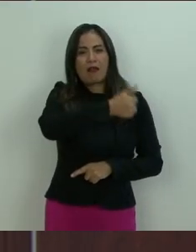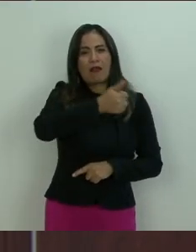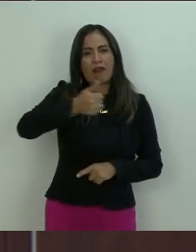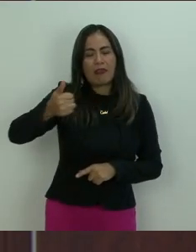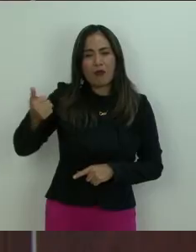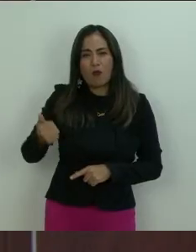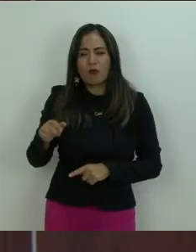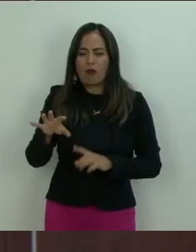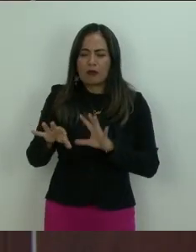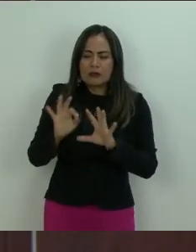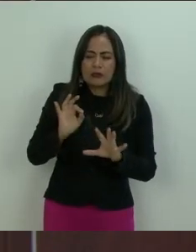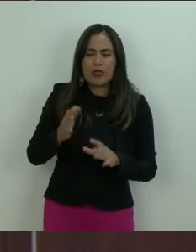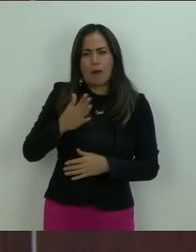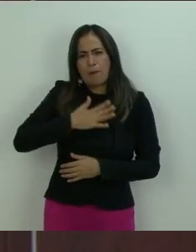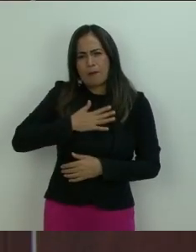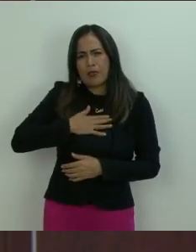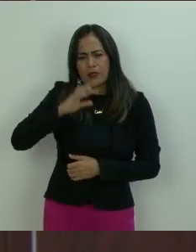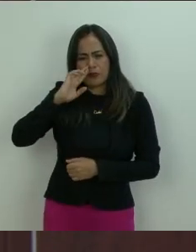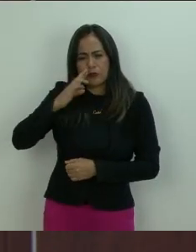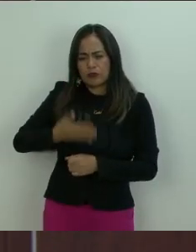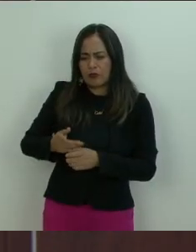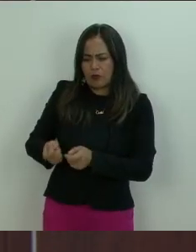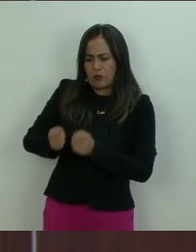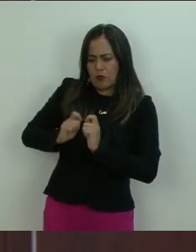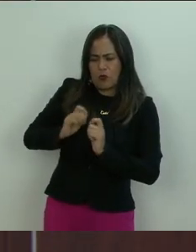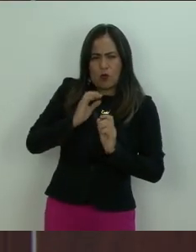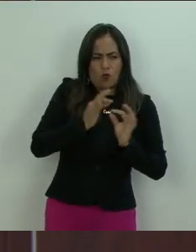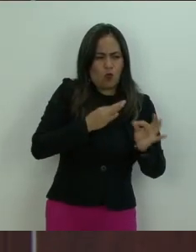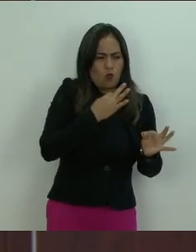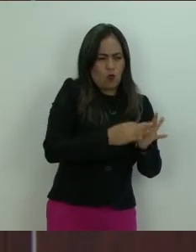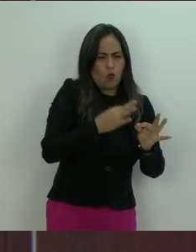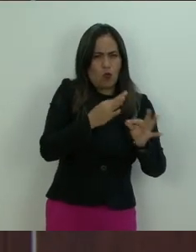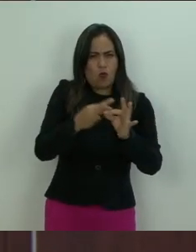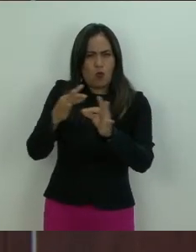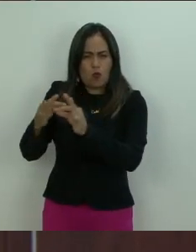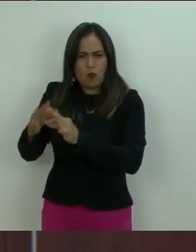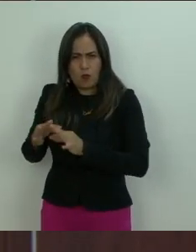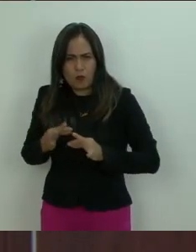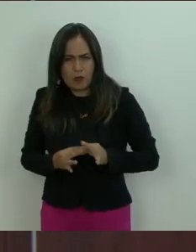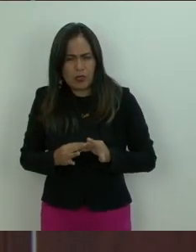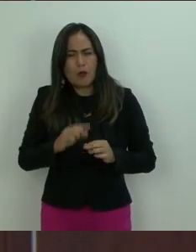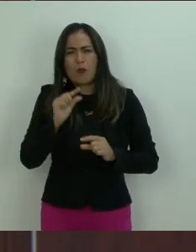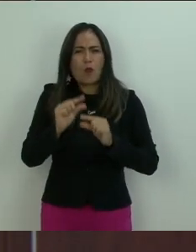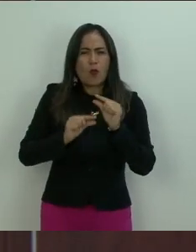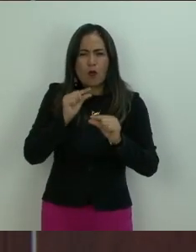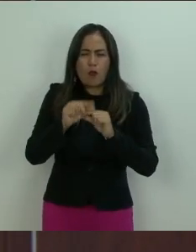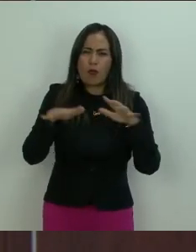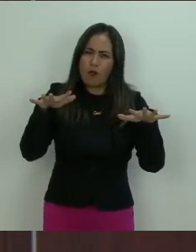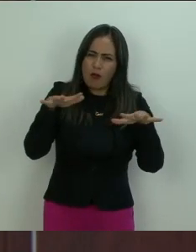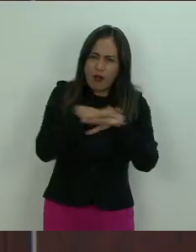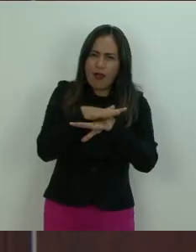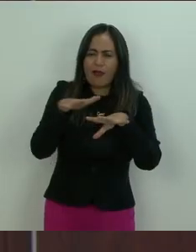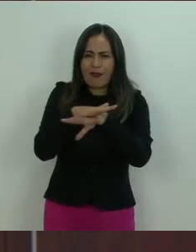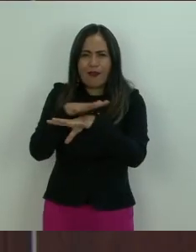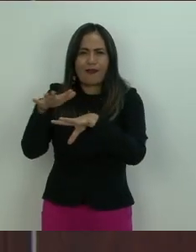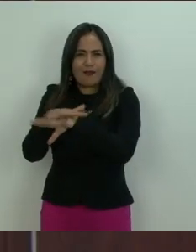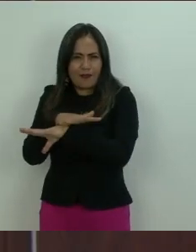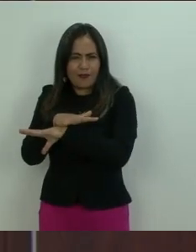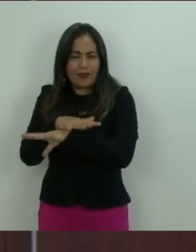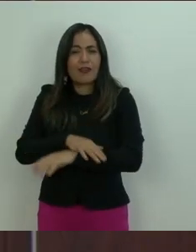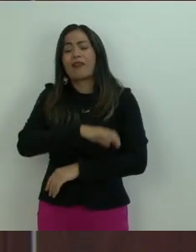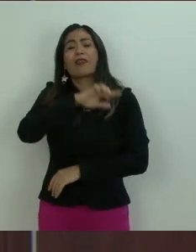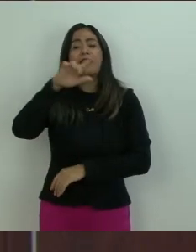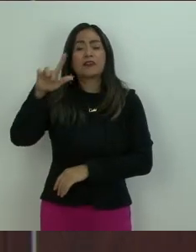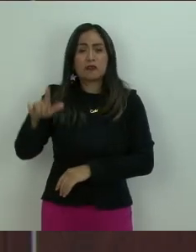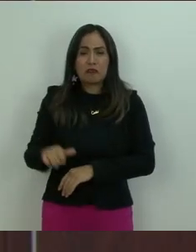el trocito de responsabilidad que le toca, va a poder ir haciendo la incidencia directa y vamos a poder